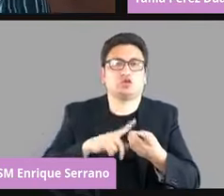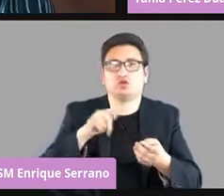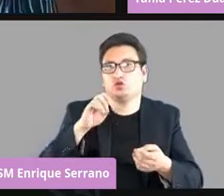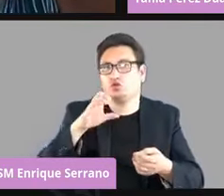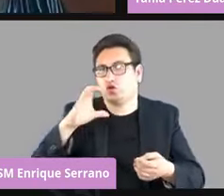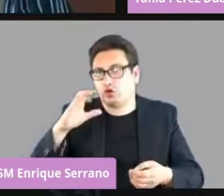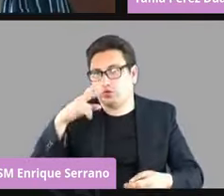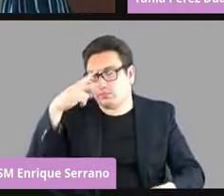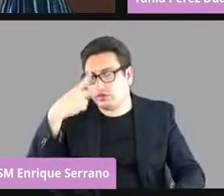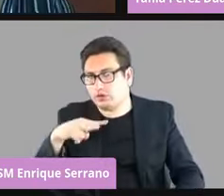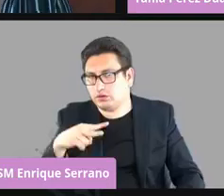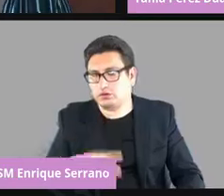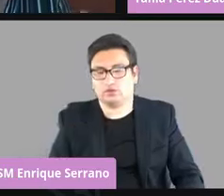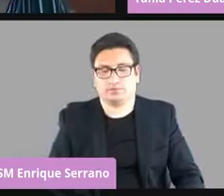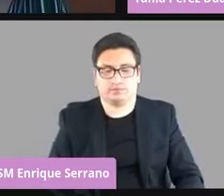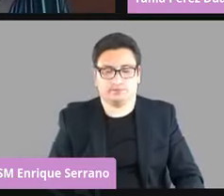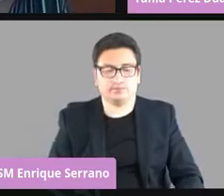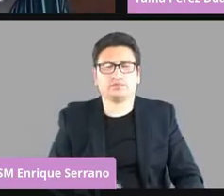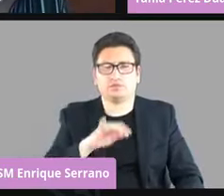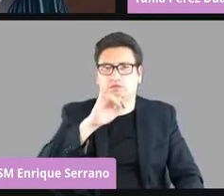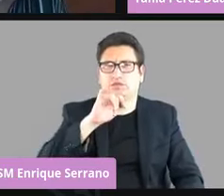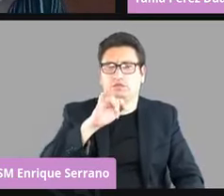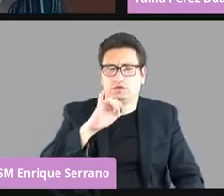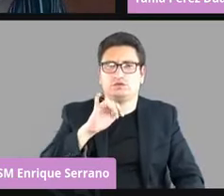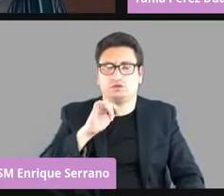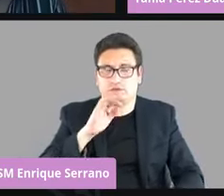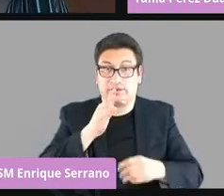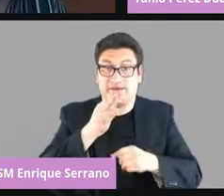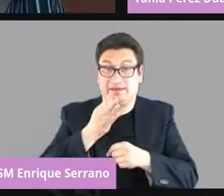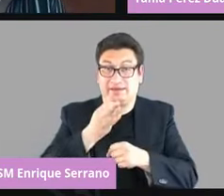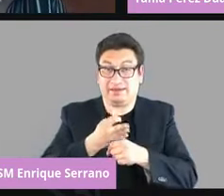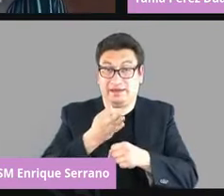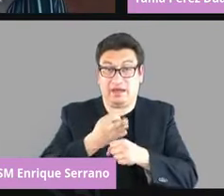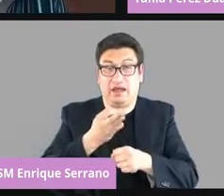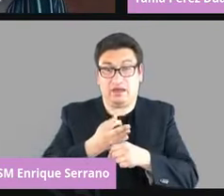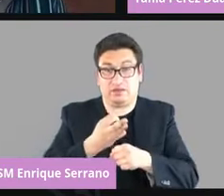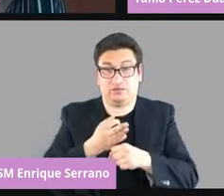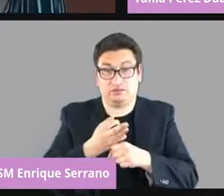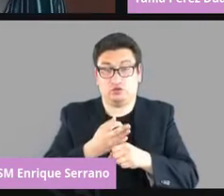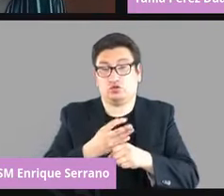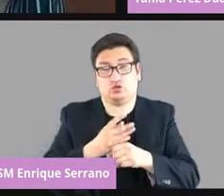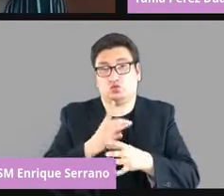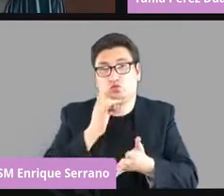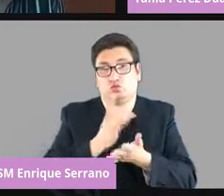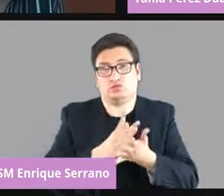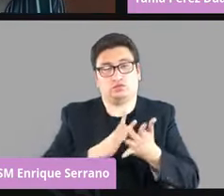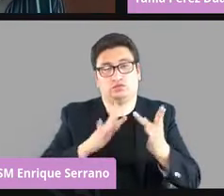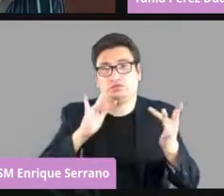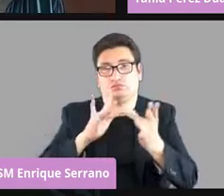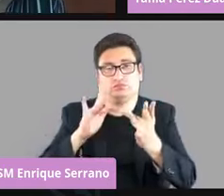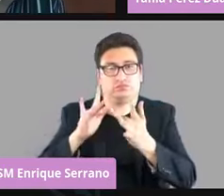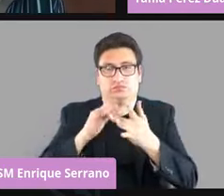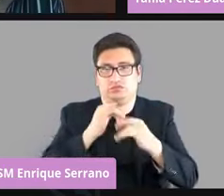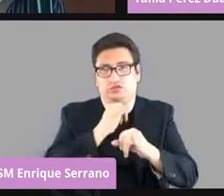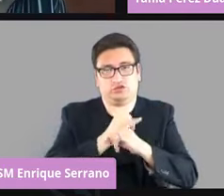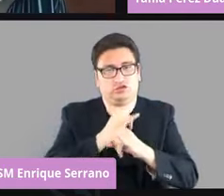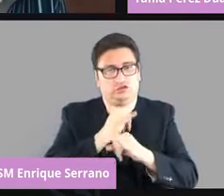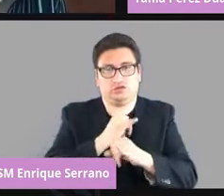esa Sí. posibilidad? Sí. Sí, ahorita realmente todo está siendo online y yo creo que vamos a continuar